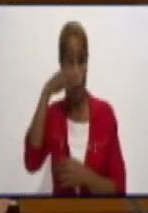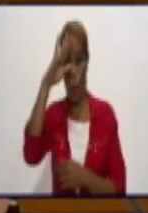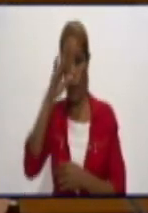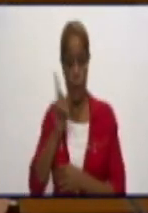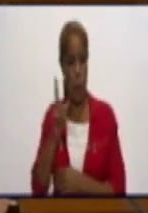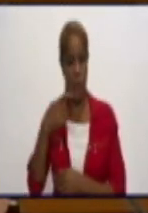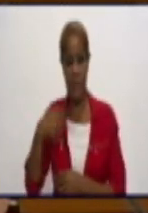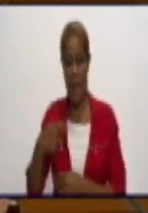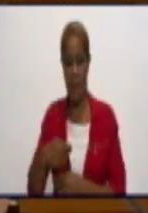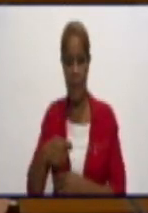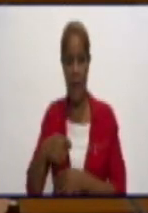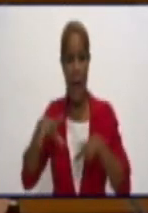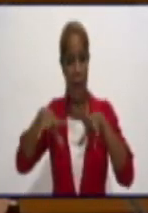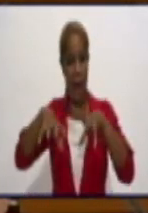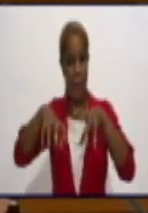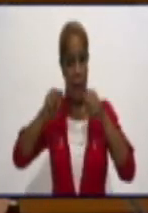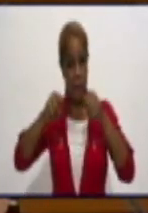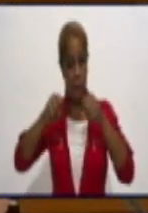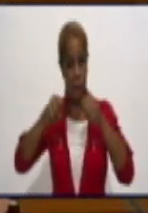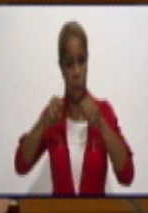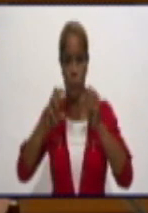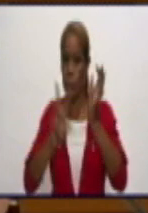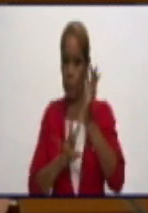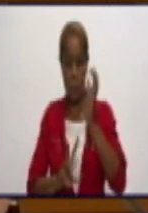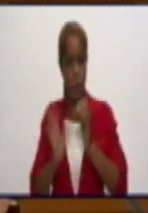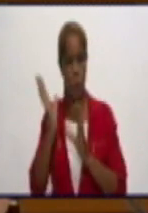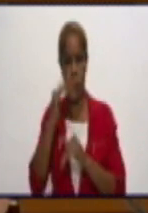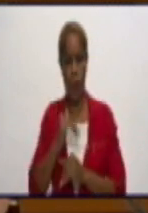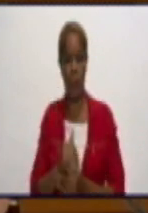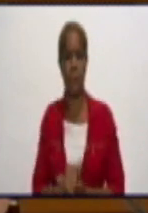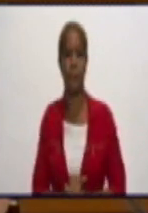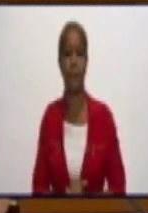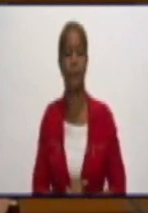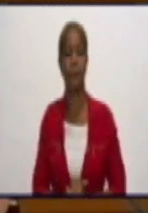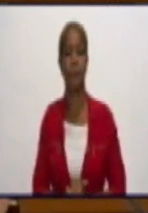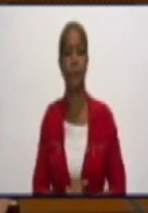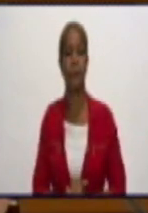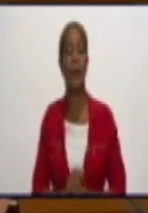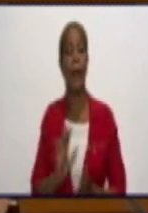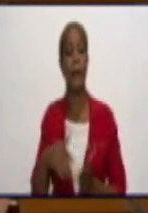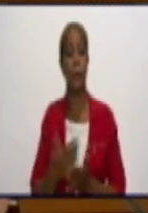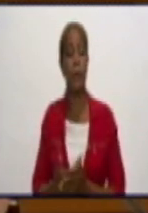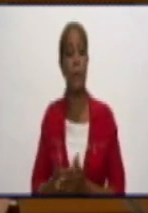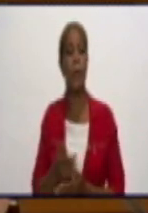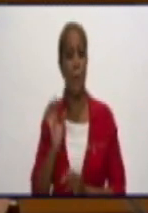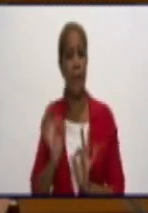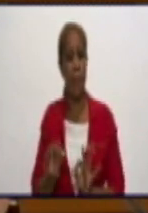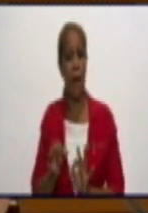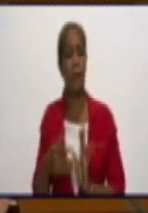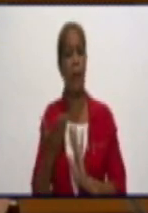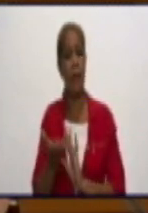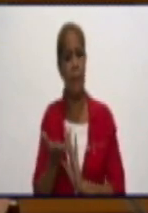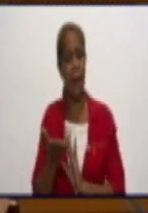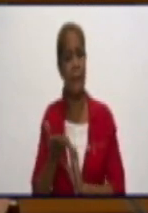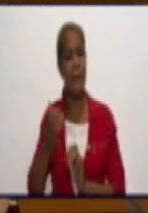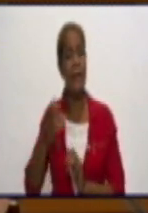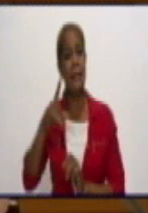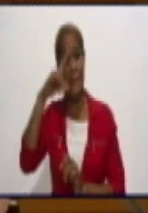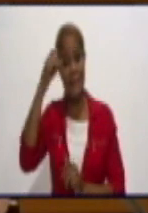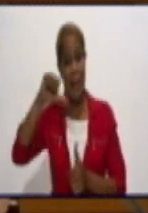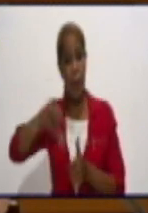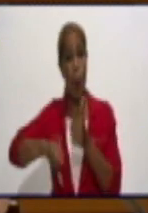afectación. Hay una potencia disponible que está por encima de la demanda pronosticada, y de comportarse así, hoy no debe de